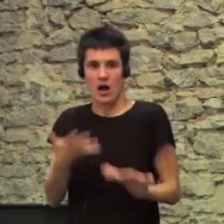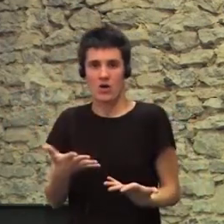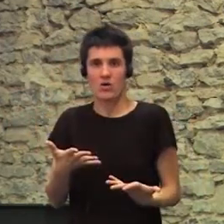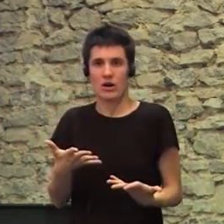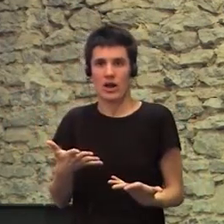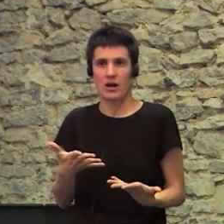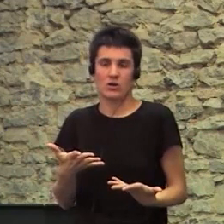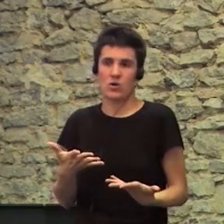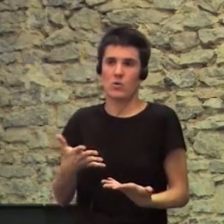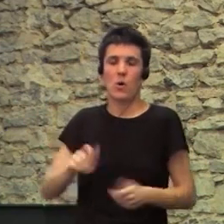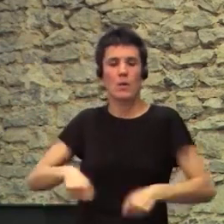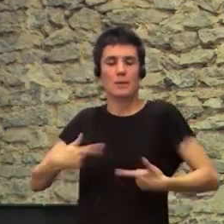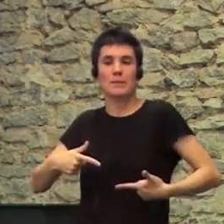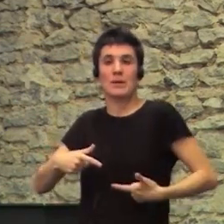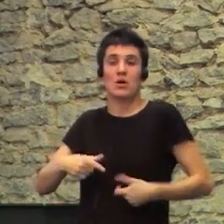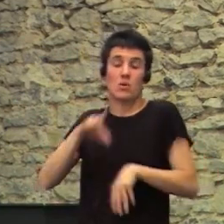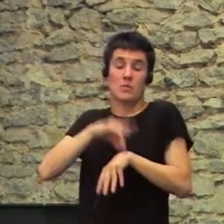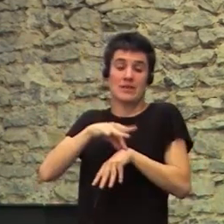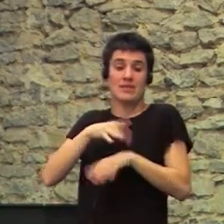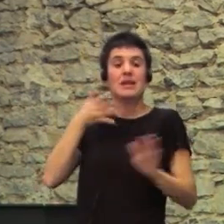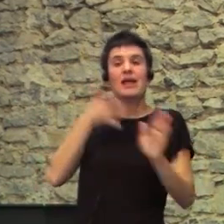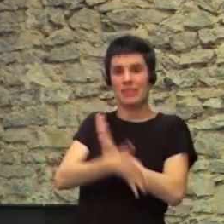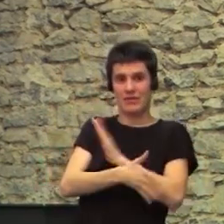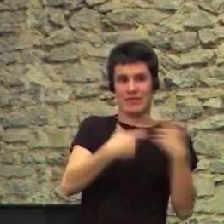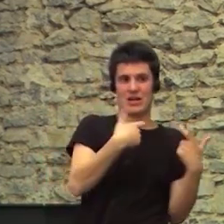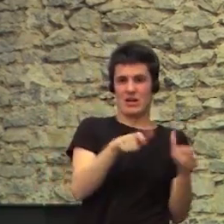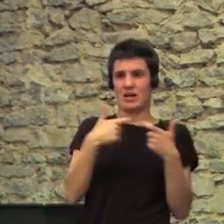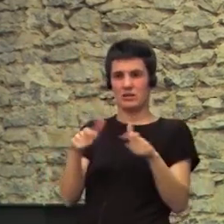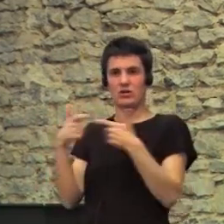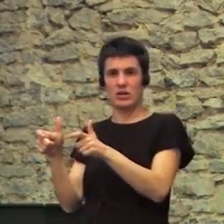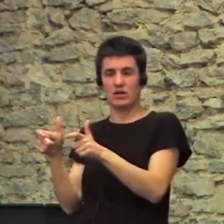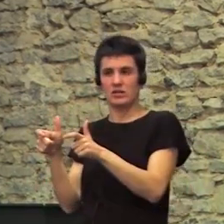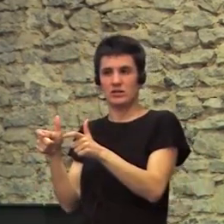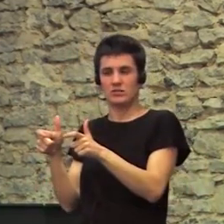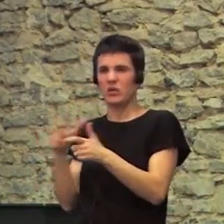por la biomedicina, se esfuerzan mucho